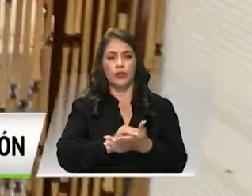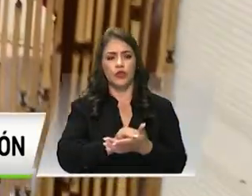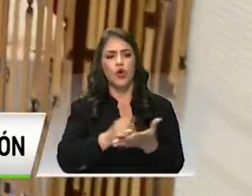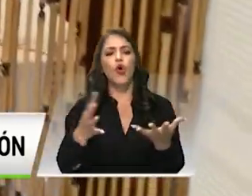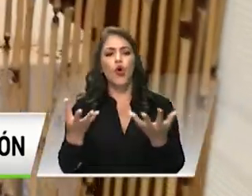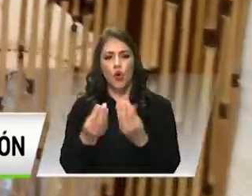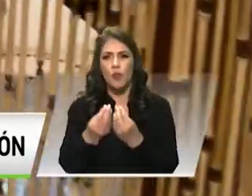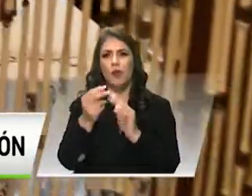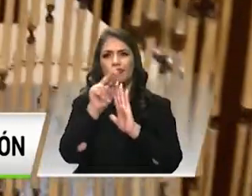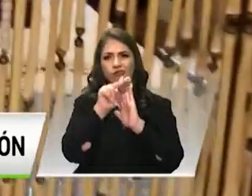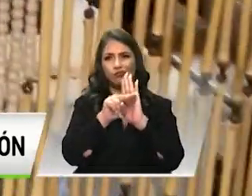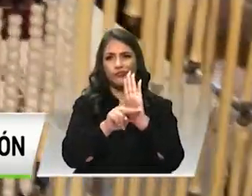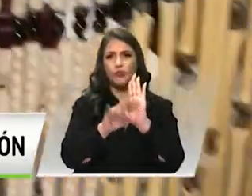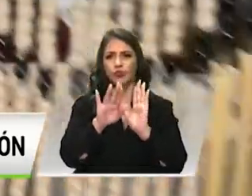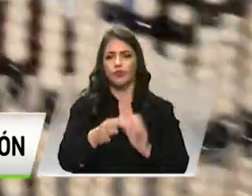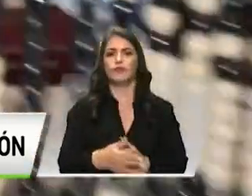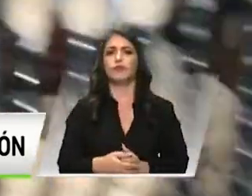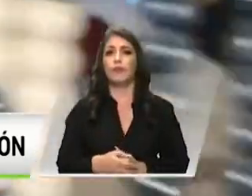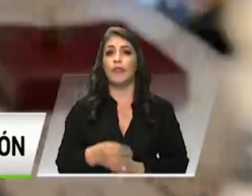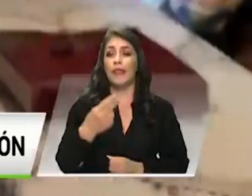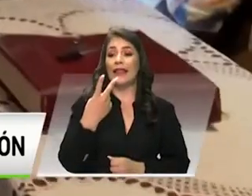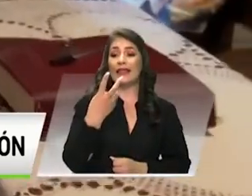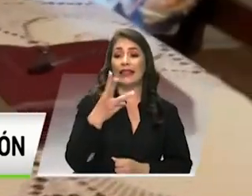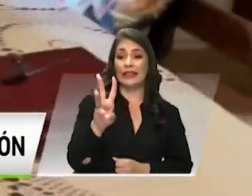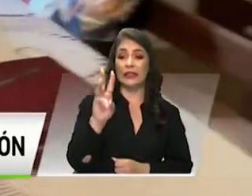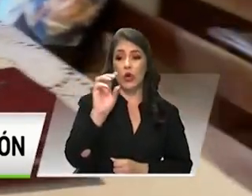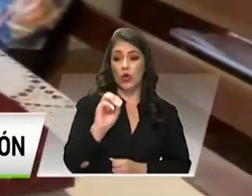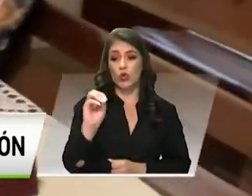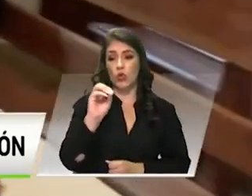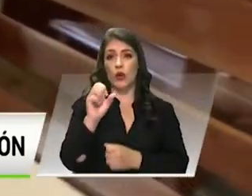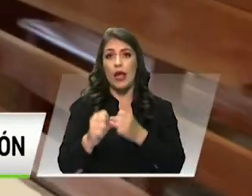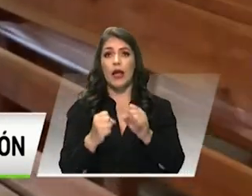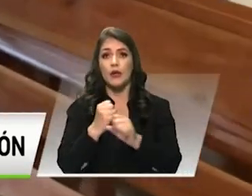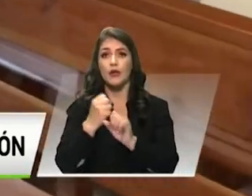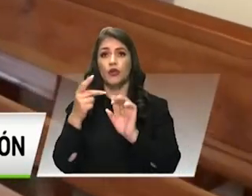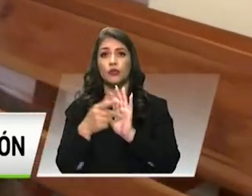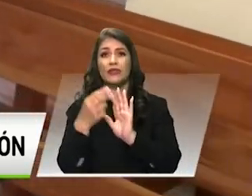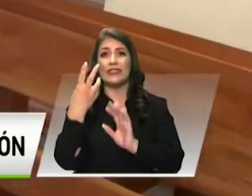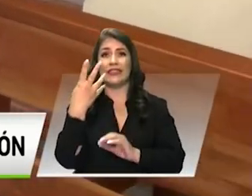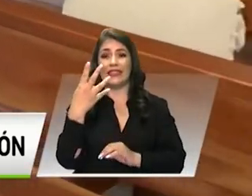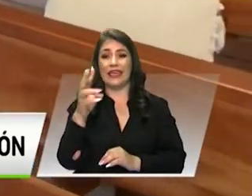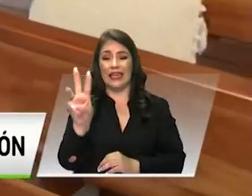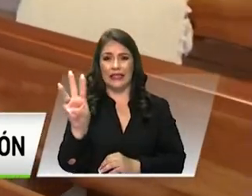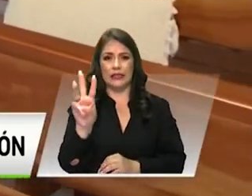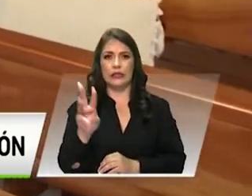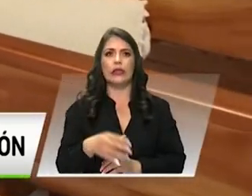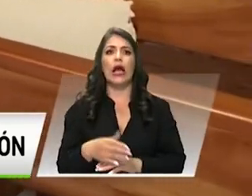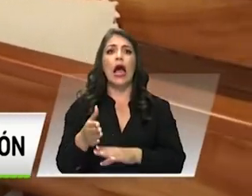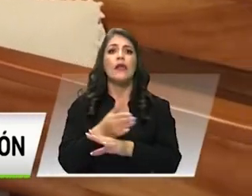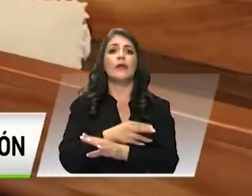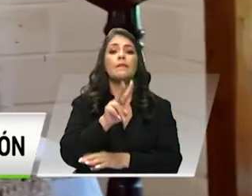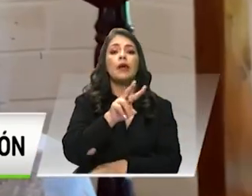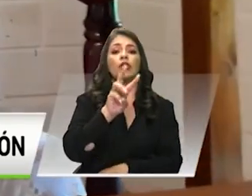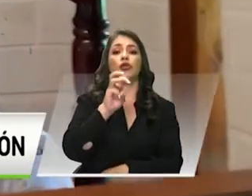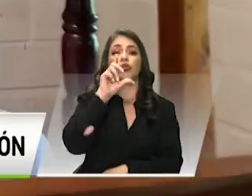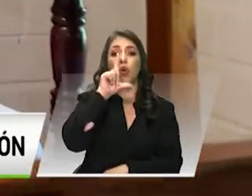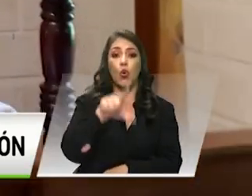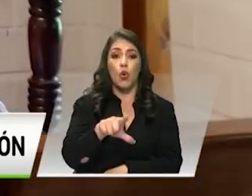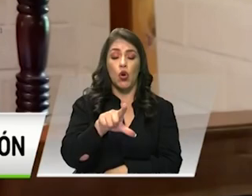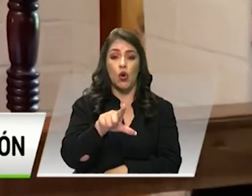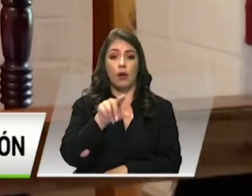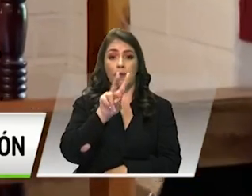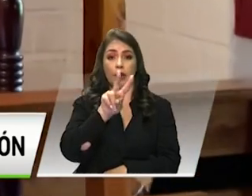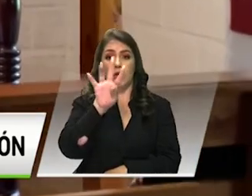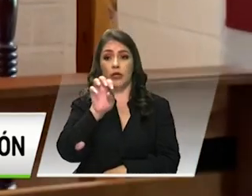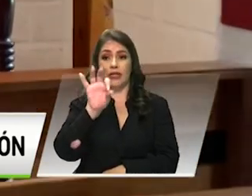mártires. El 13 de octubre de 2013, el Papa Francisco beatificó a los 14 mártires fusilados el 28 de julio